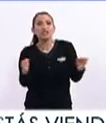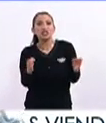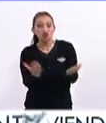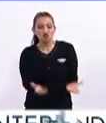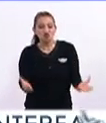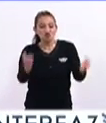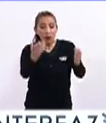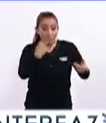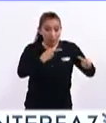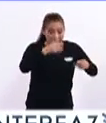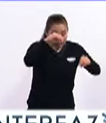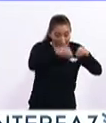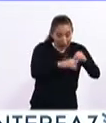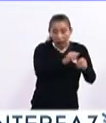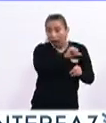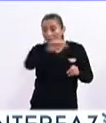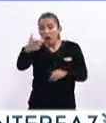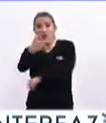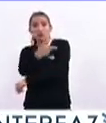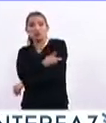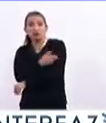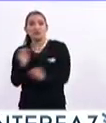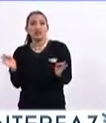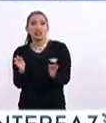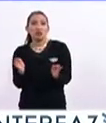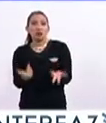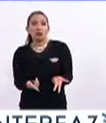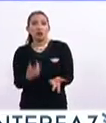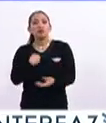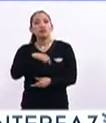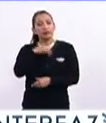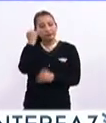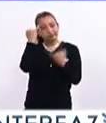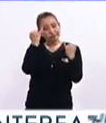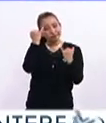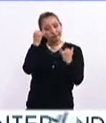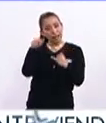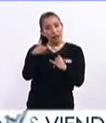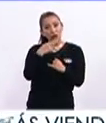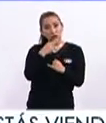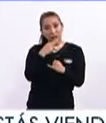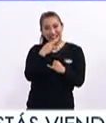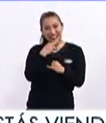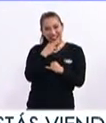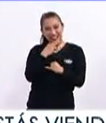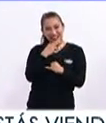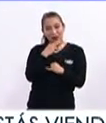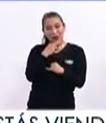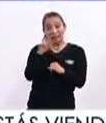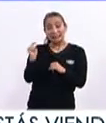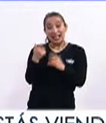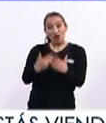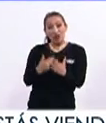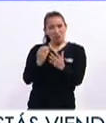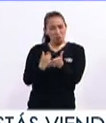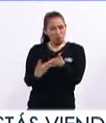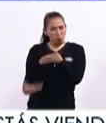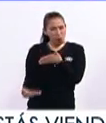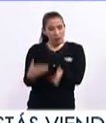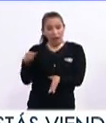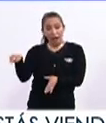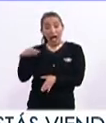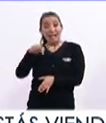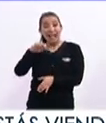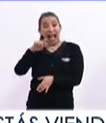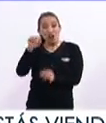refrigeración desde que se producen hasta que se aplican al paciente. Nosotros, utilizando tecnología de punta que